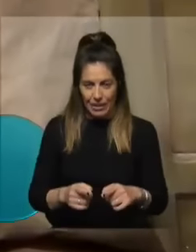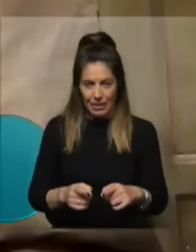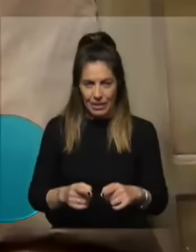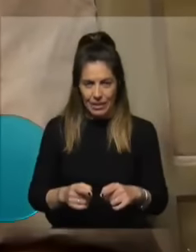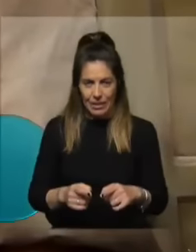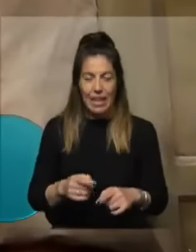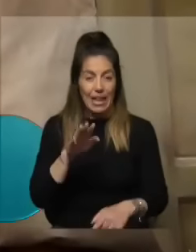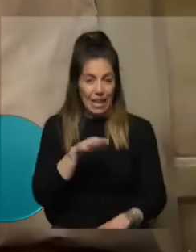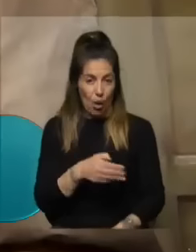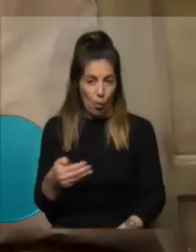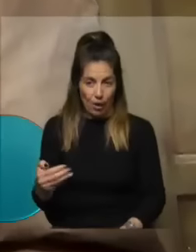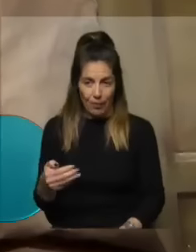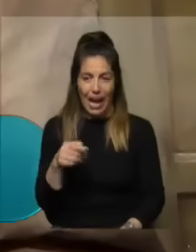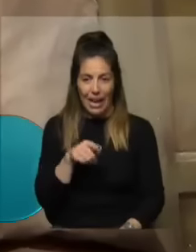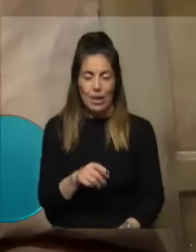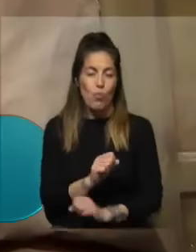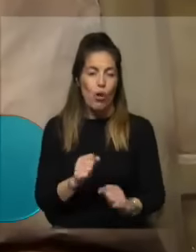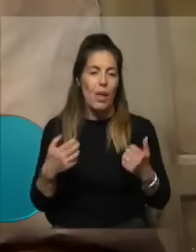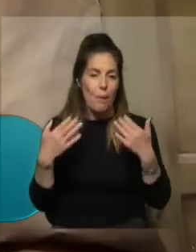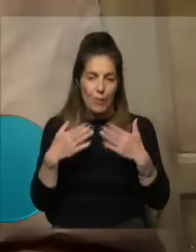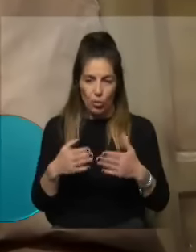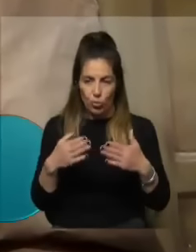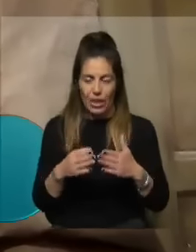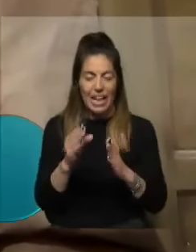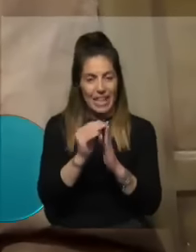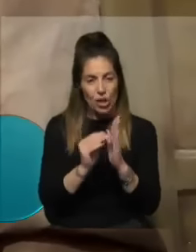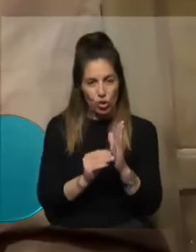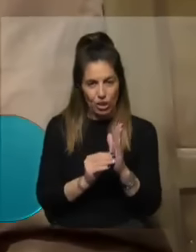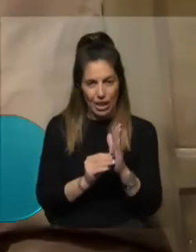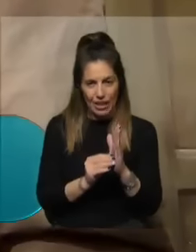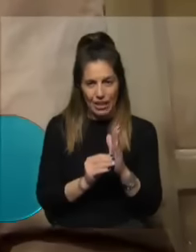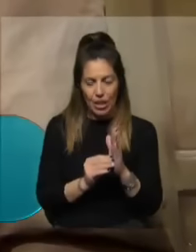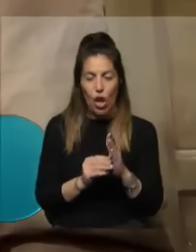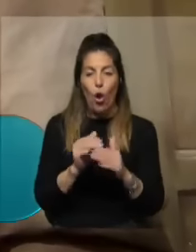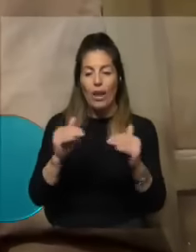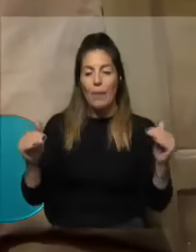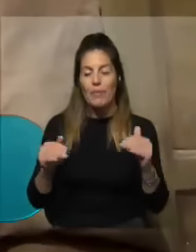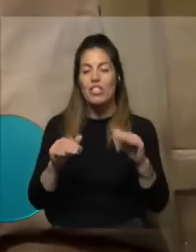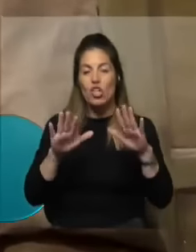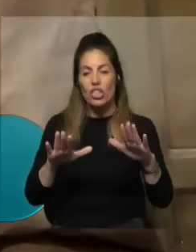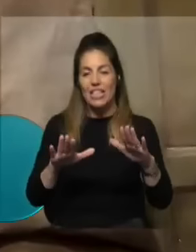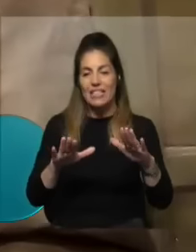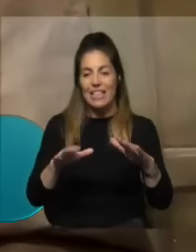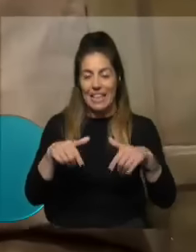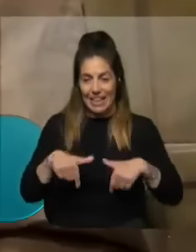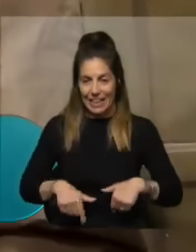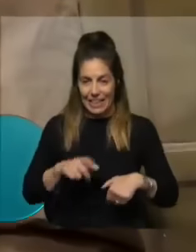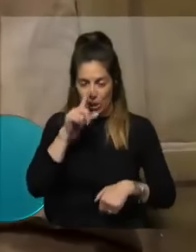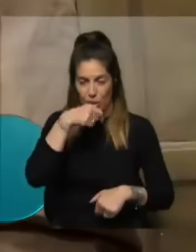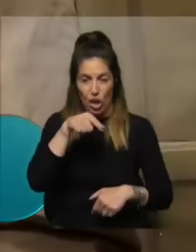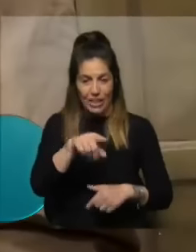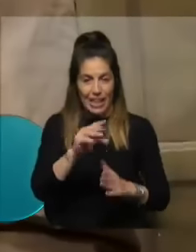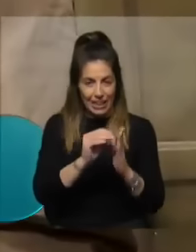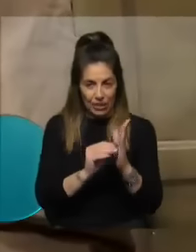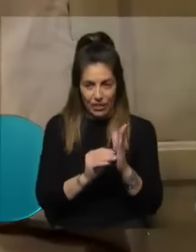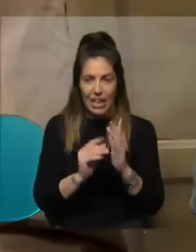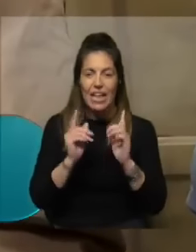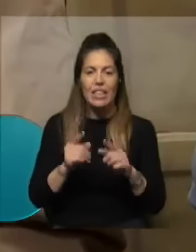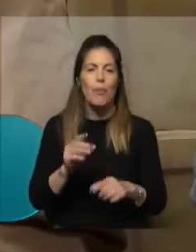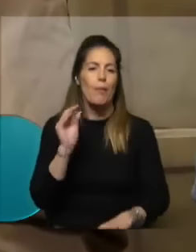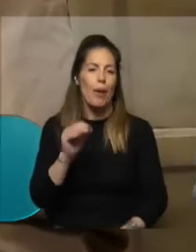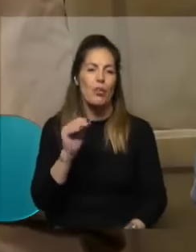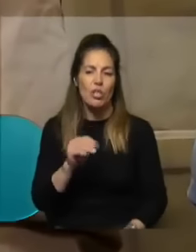mejora.vivienda@imm.gov.uy, que ahí pueden hacer todas las consultas, también se pueden inscribir. O ir al piso 10 de la Intendencia de Montevideo, ahí también se pueden inscribir. Y bueno, después vamos